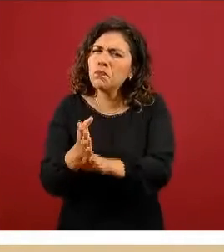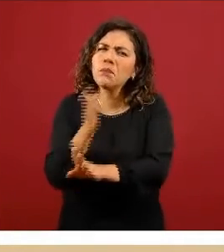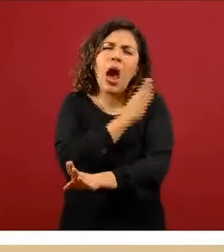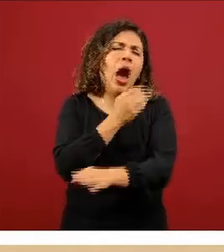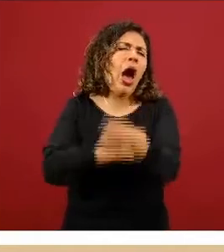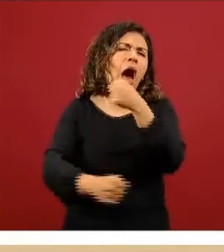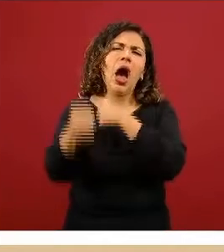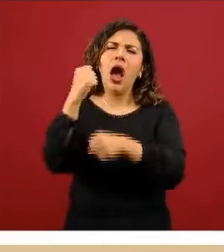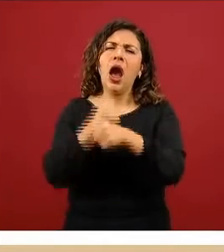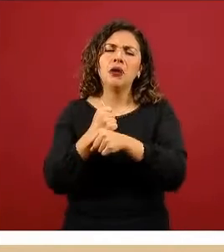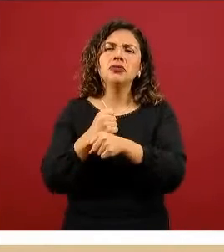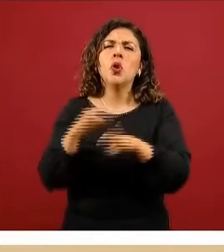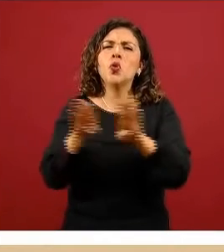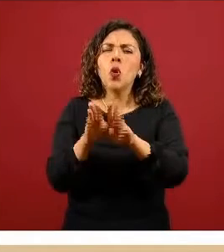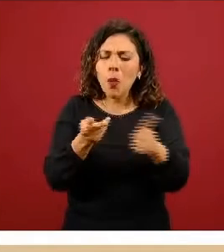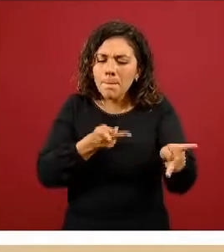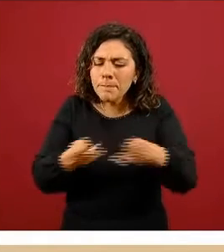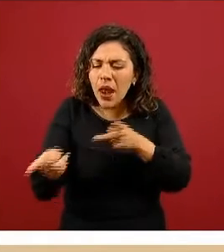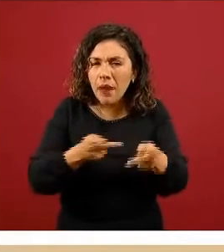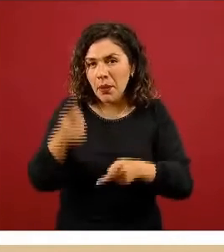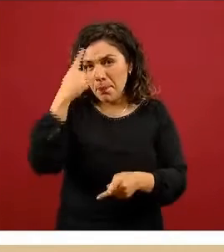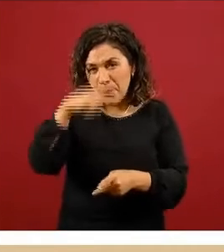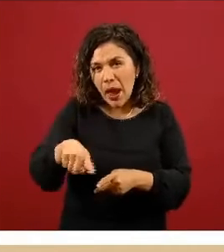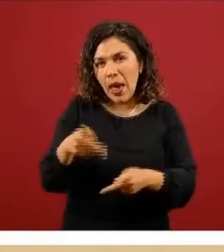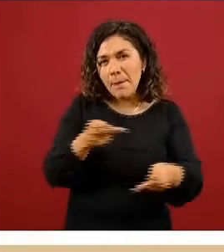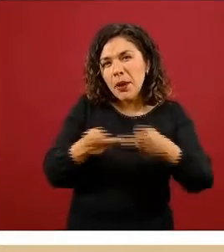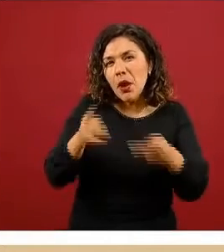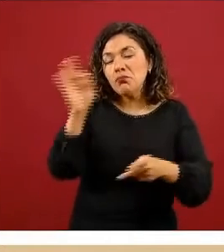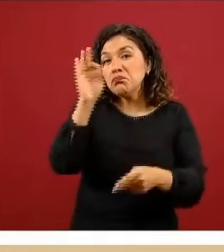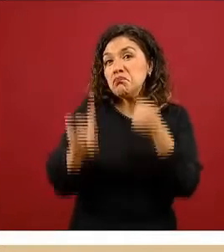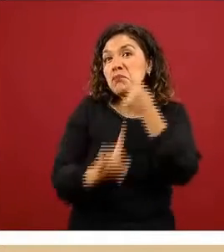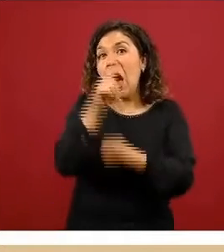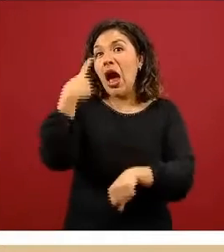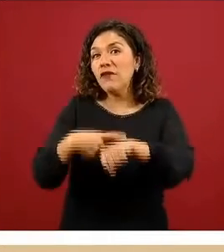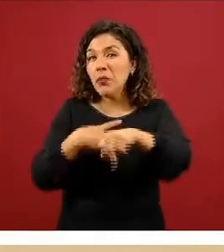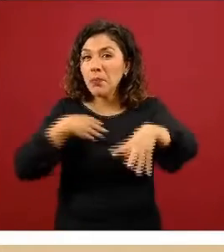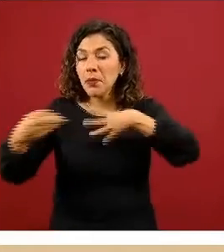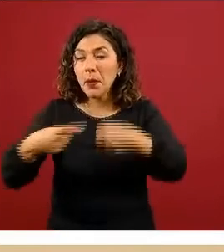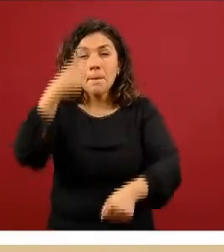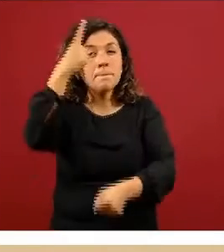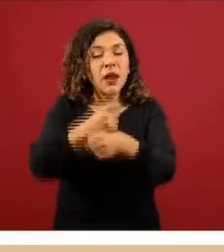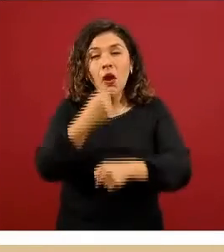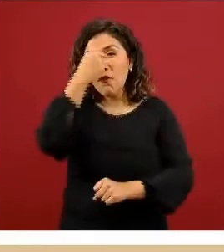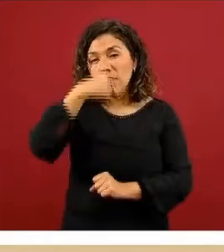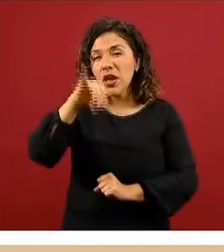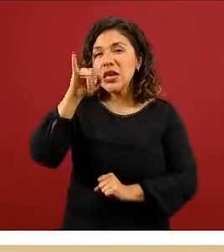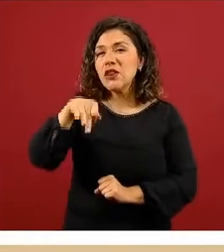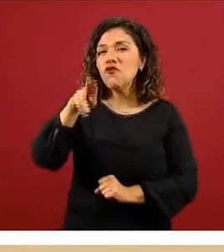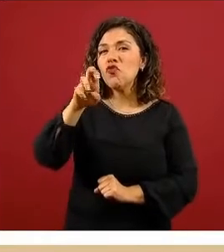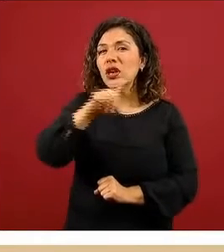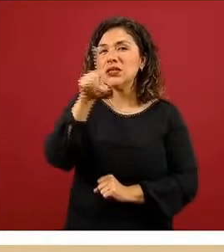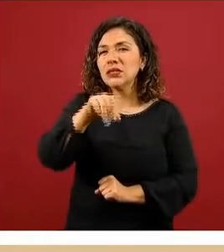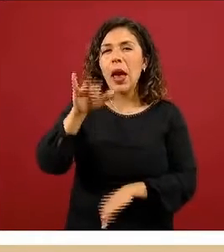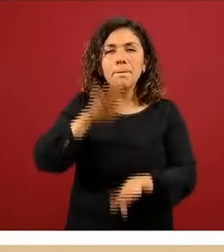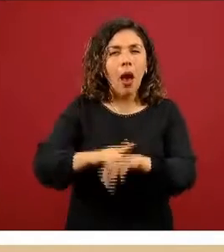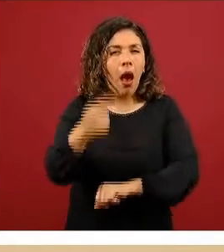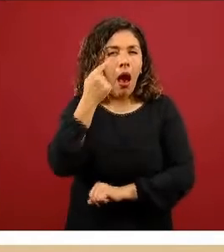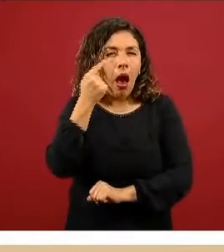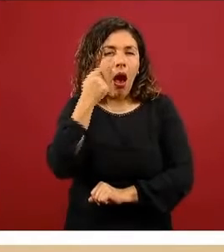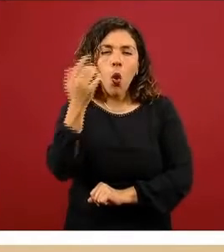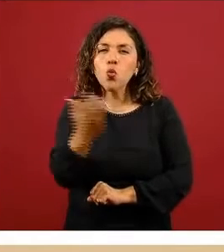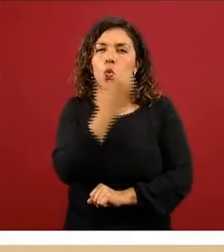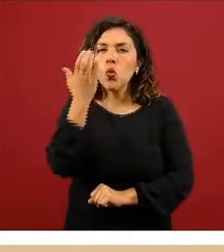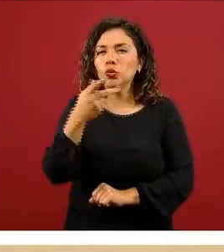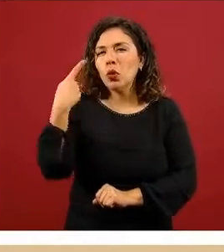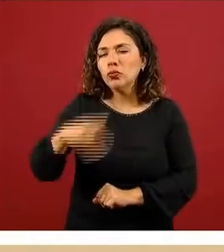muchos años en los planes de preparación pandémica, originalmente para influenza, que es un modelo muy tradicional de